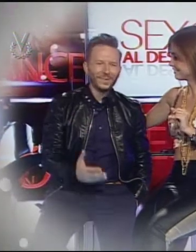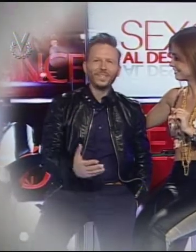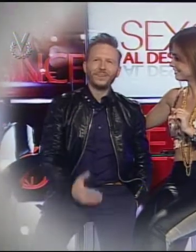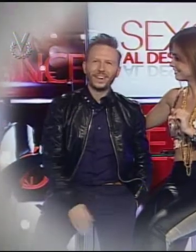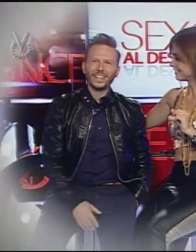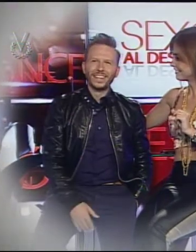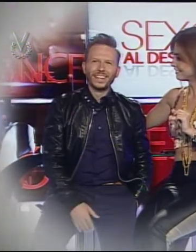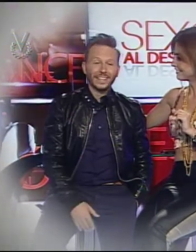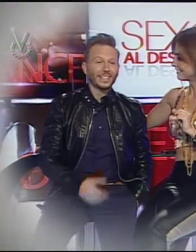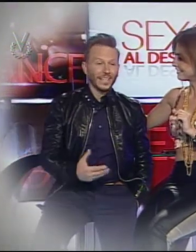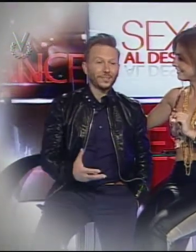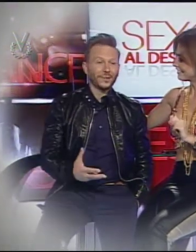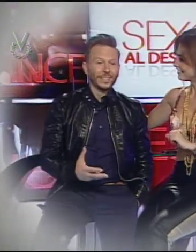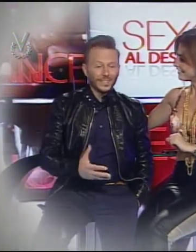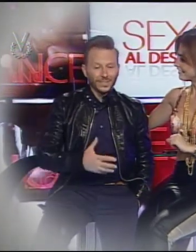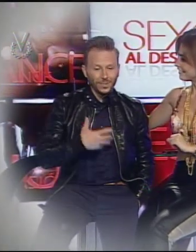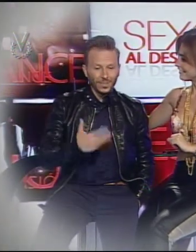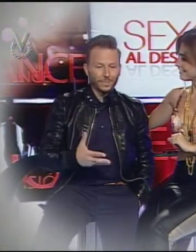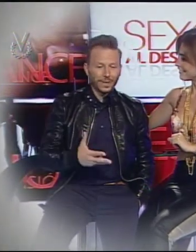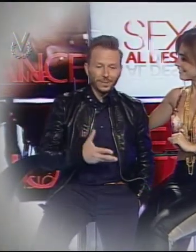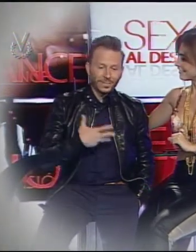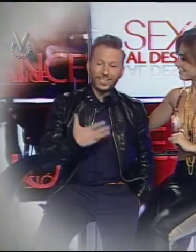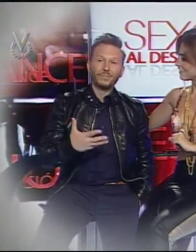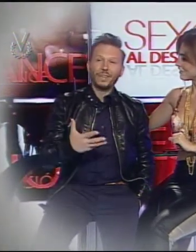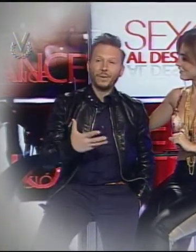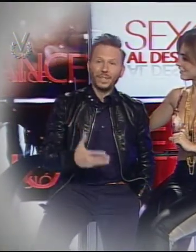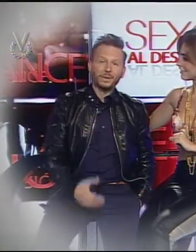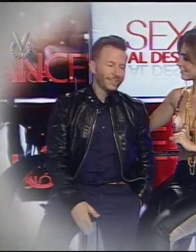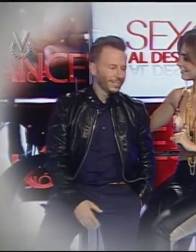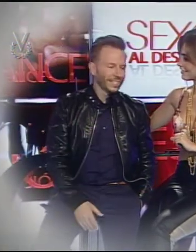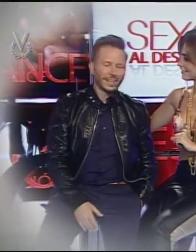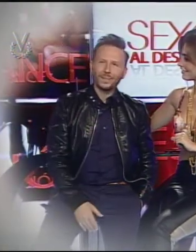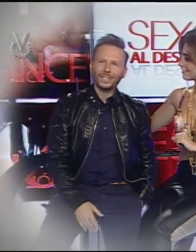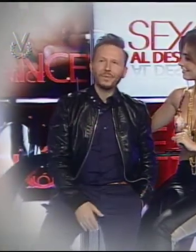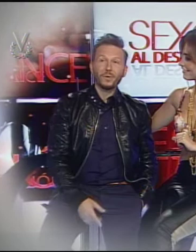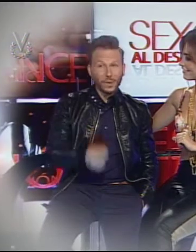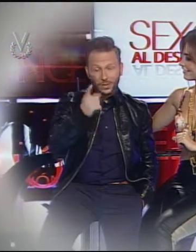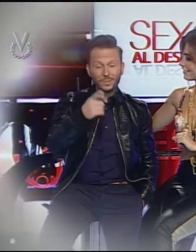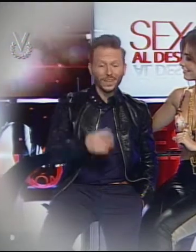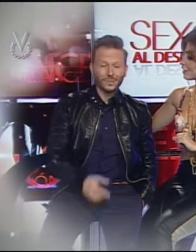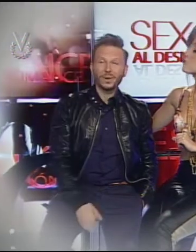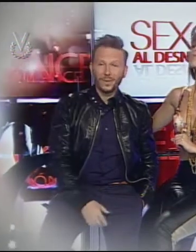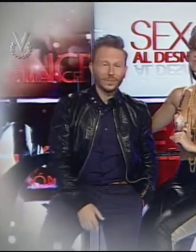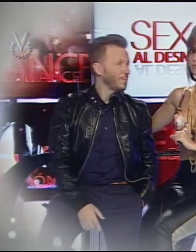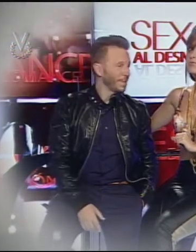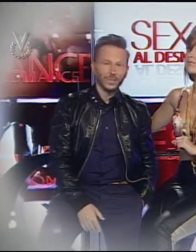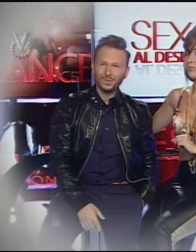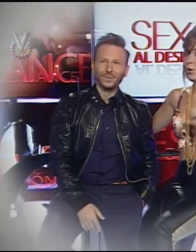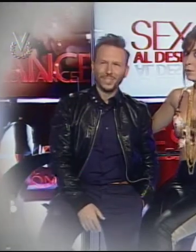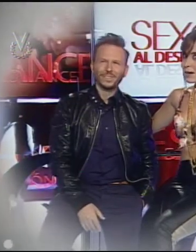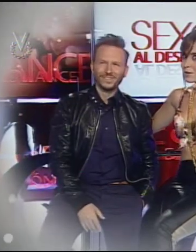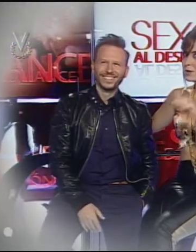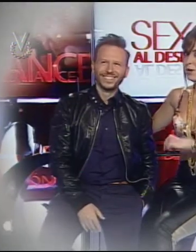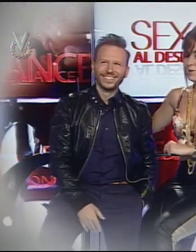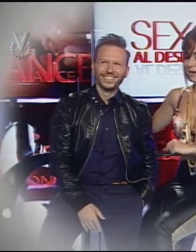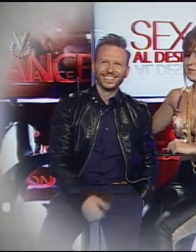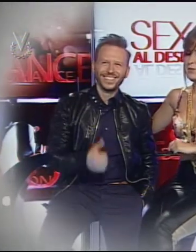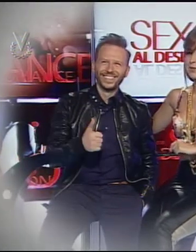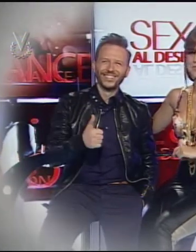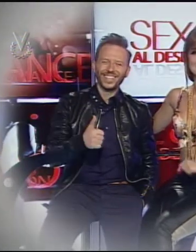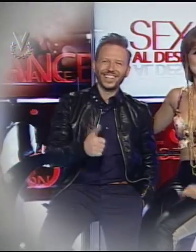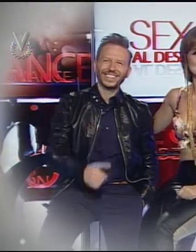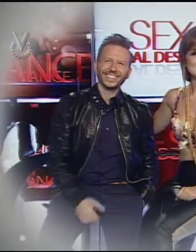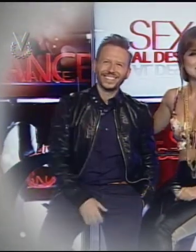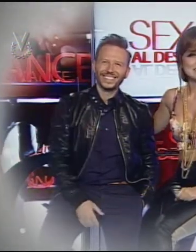No, es muy lindo hablar del sexo con respeto y científicamente hablando, así que la pasamos muy bien. No se pierdan el programa, estuvo muy lindo. Por Venevisión, los